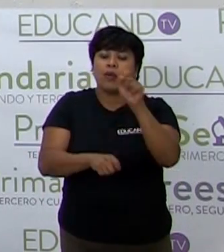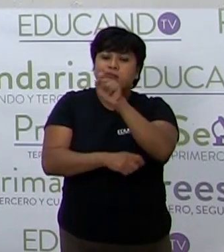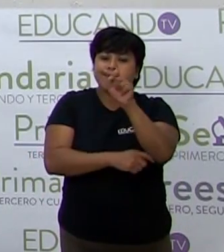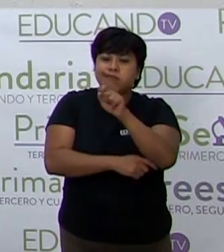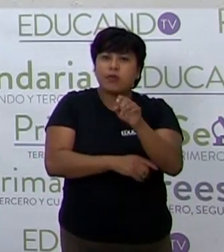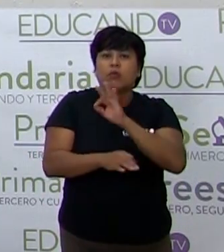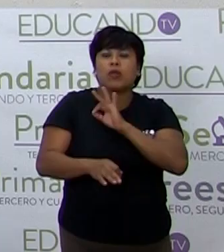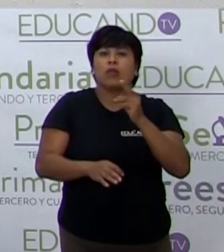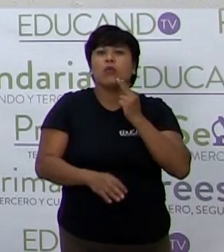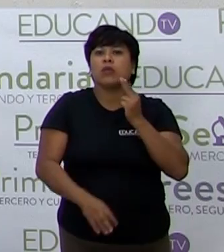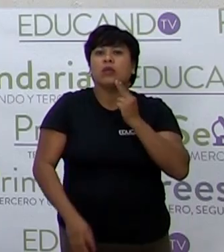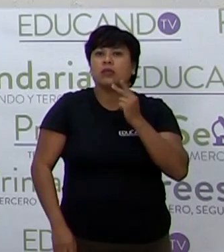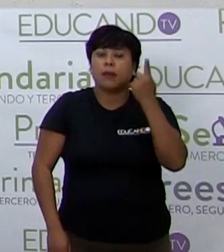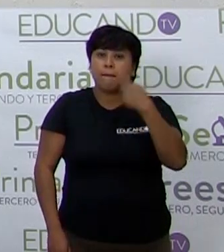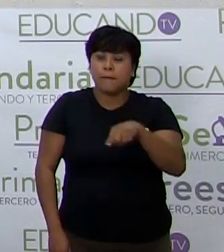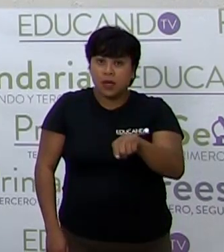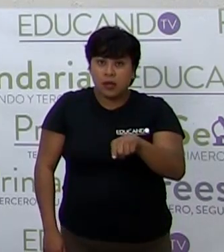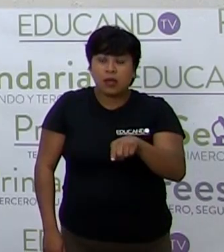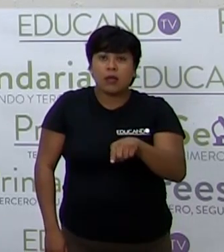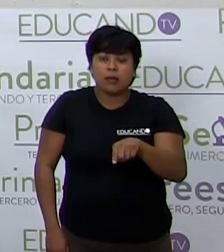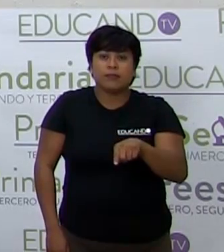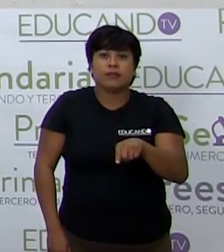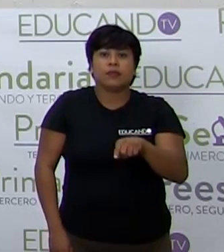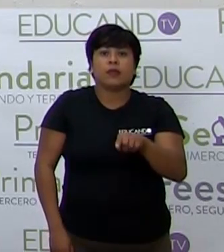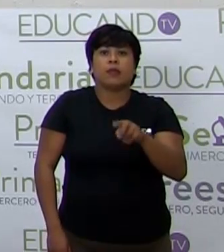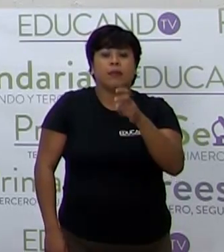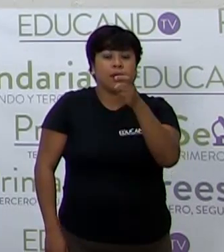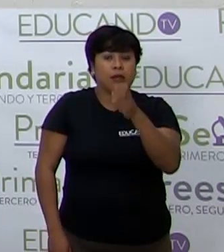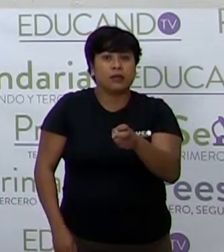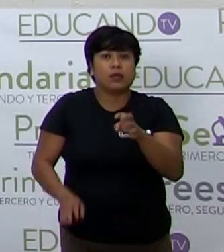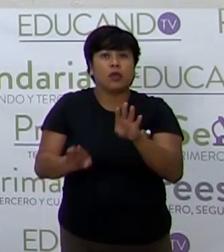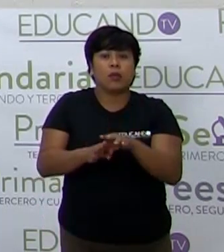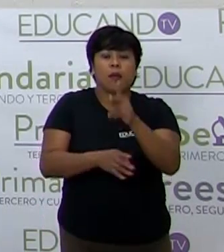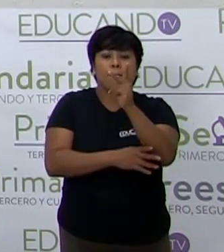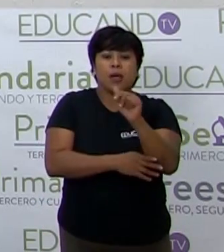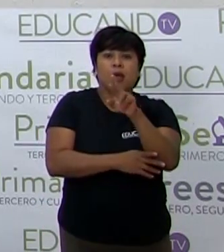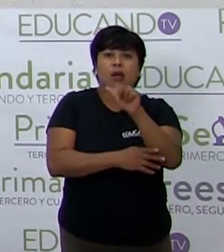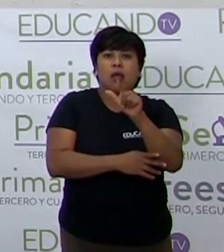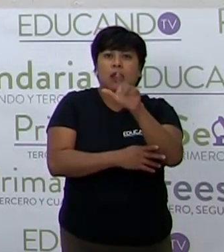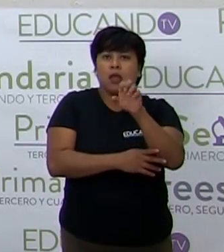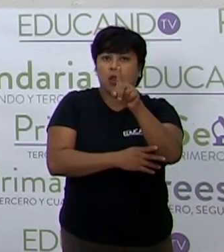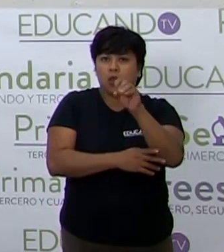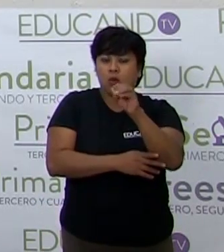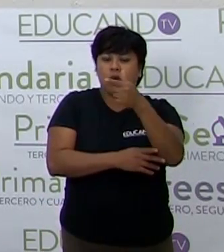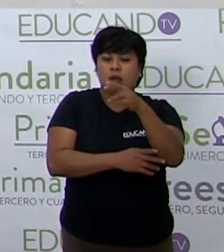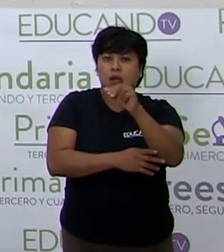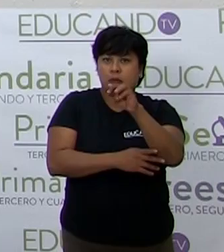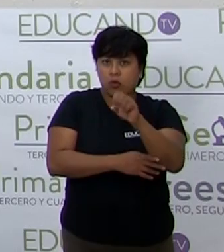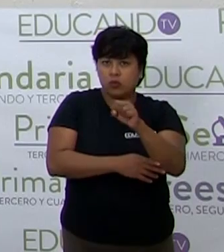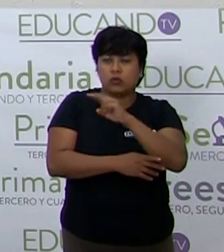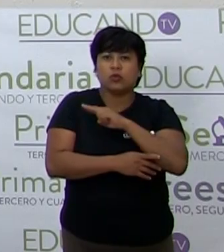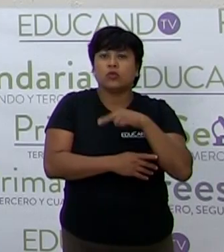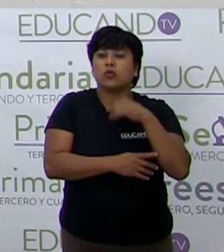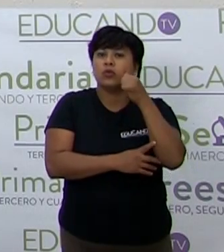y utilizarla para los paralelogramos. En este caso sería, el día de ayer